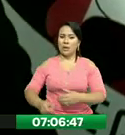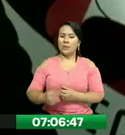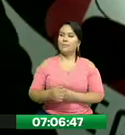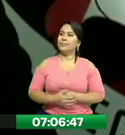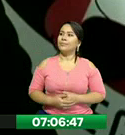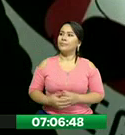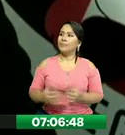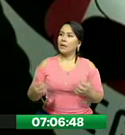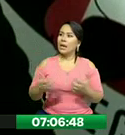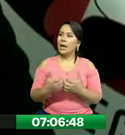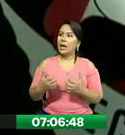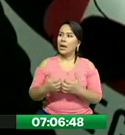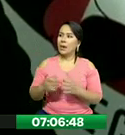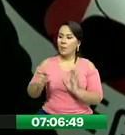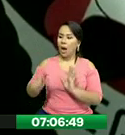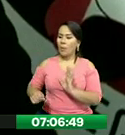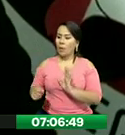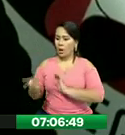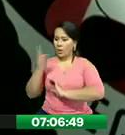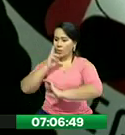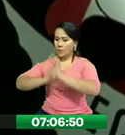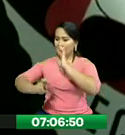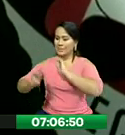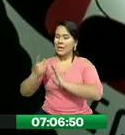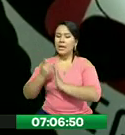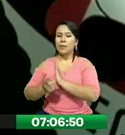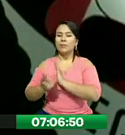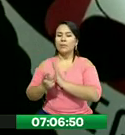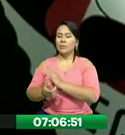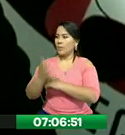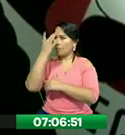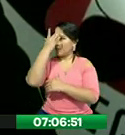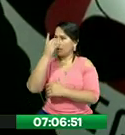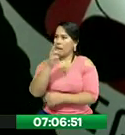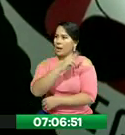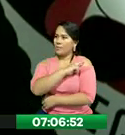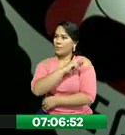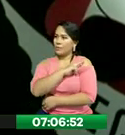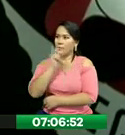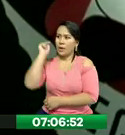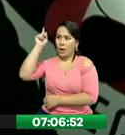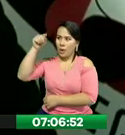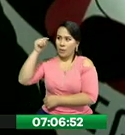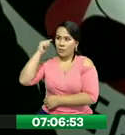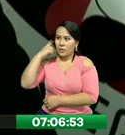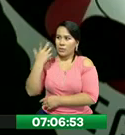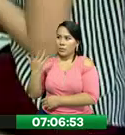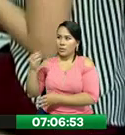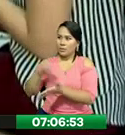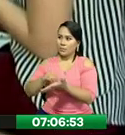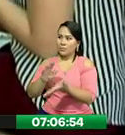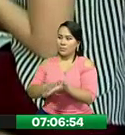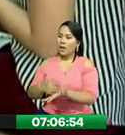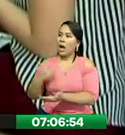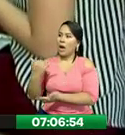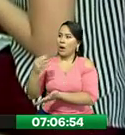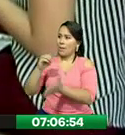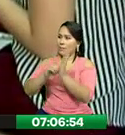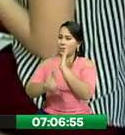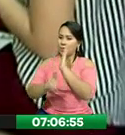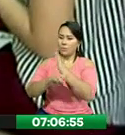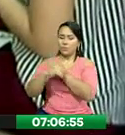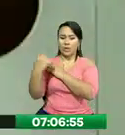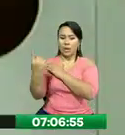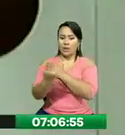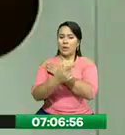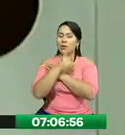equipo legal está analizando bien qué es lo que pasó ahí, porque ahí hay una responsabilidad del Estado y de impunidad. Ahora plantean una demanda colectiva,